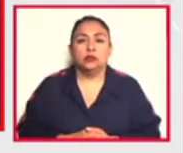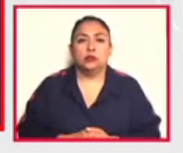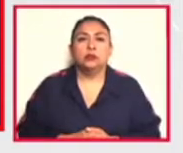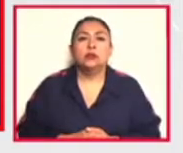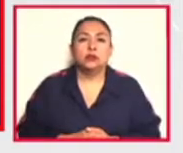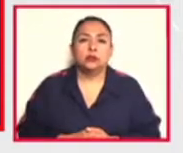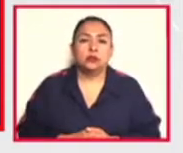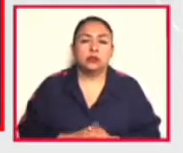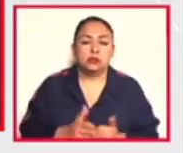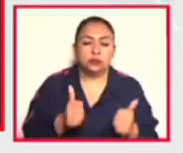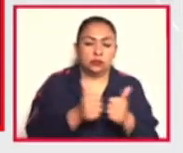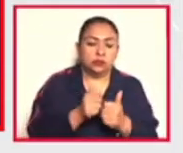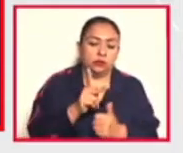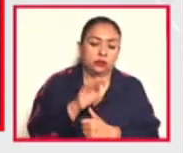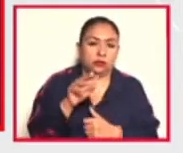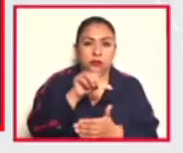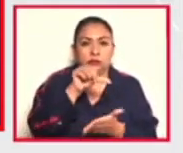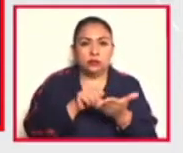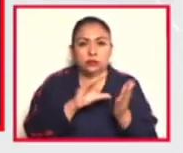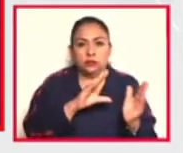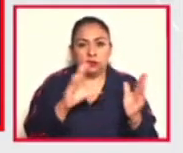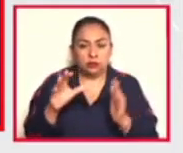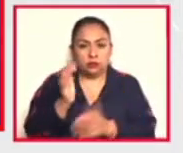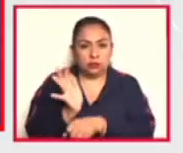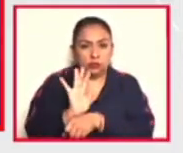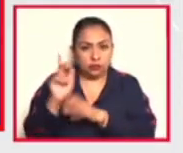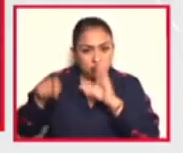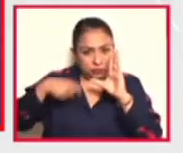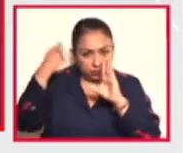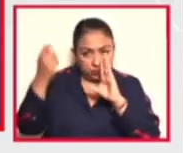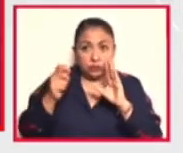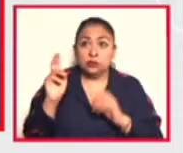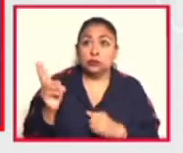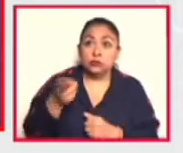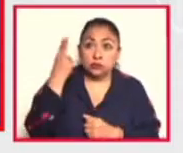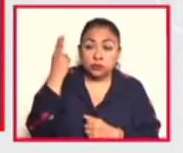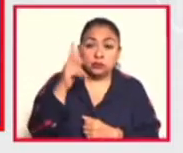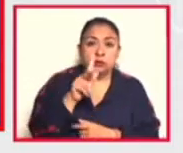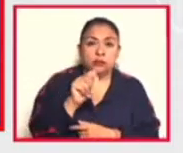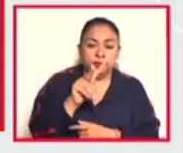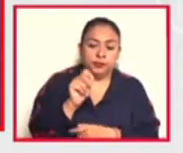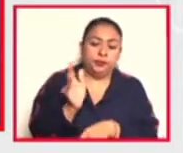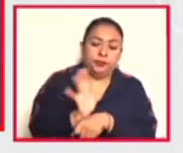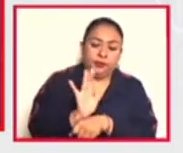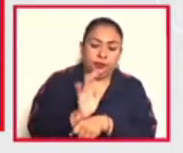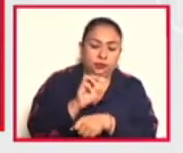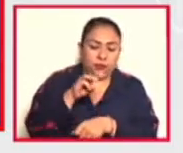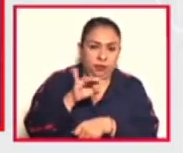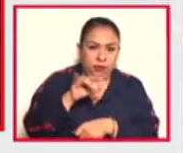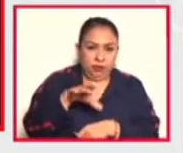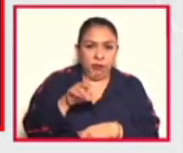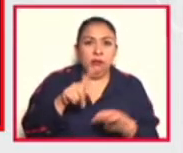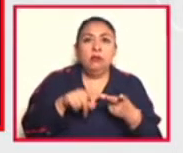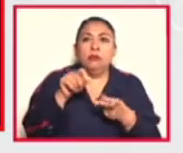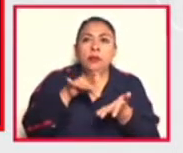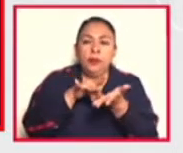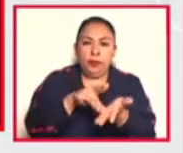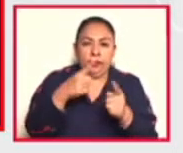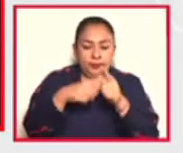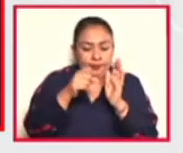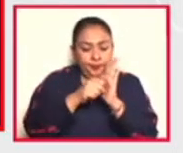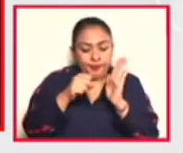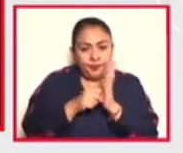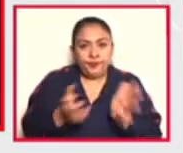Coproducido por el Centro de Capacitación Cinematográfica y la Universidad de Televisión y Cine de Múnich y apoyado por el Sistema Nacional de